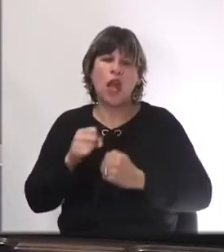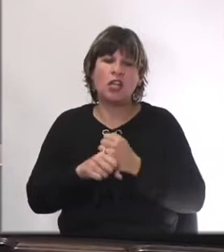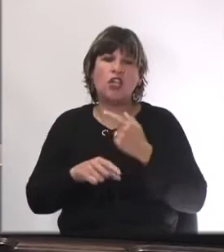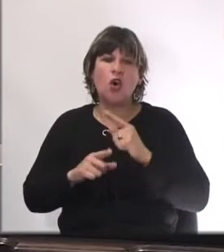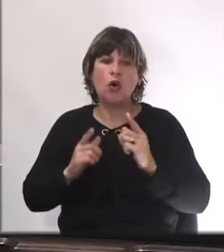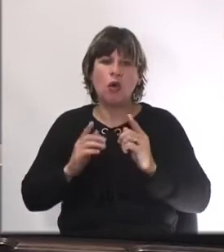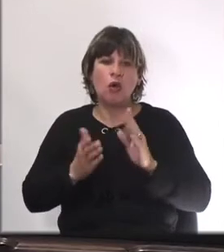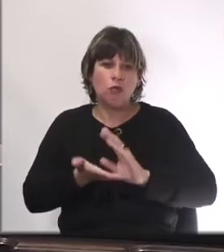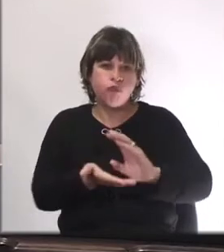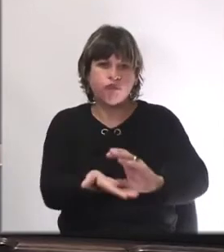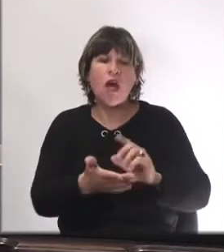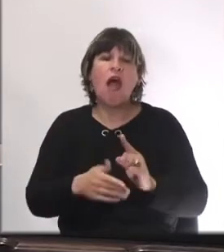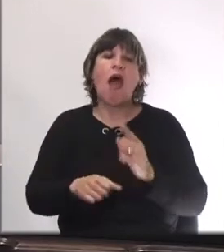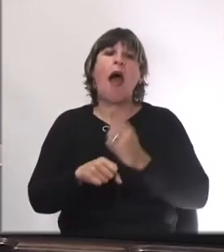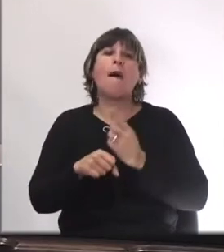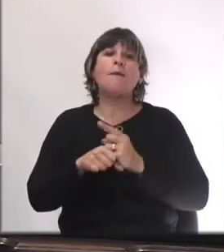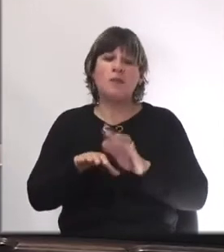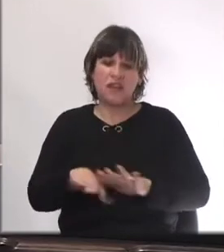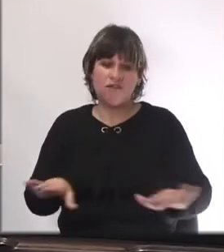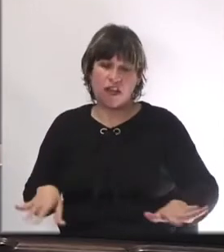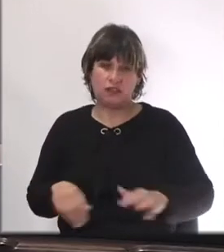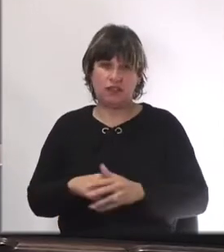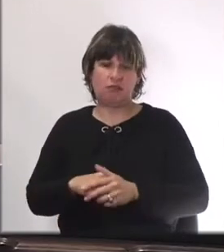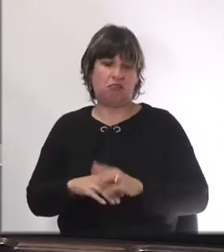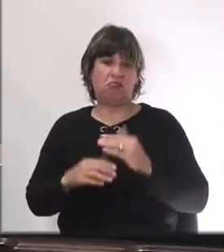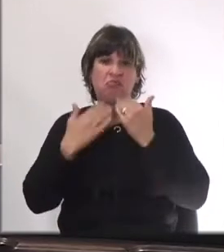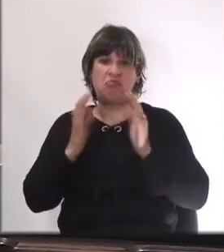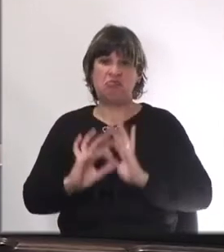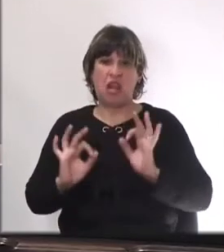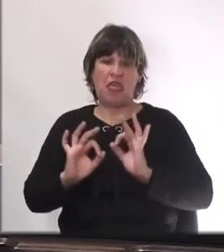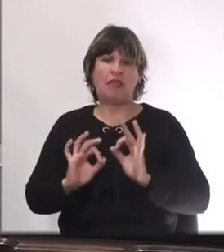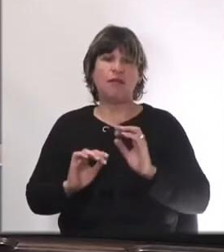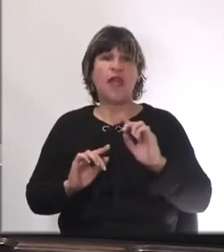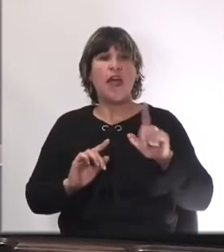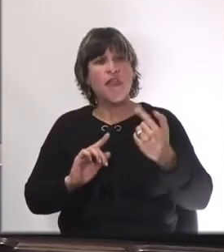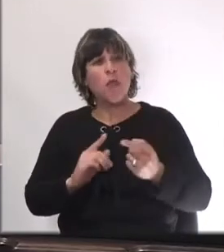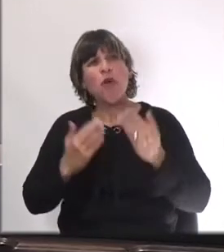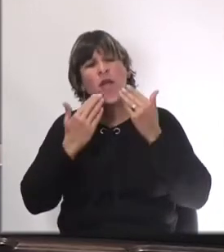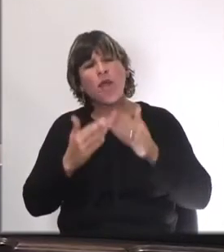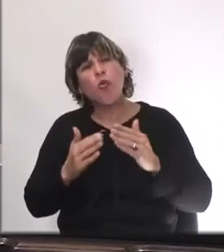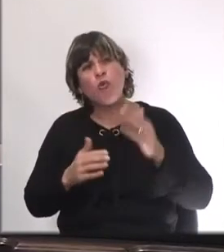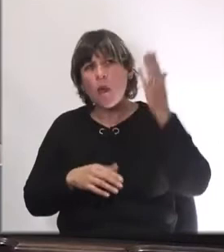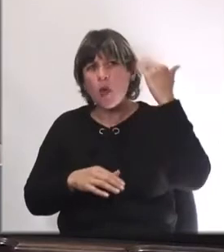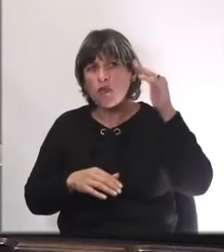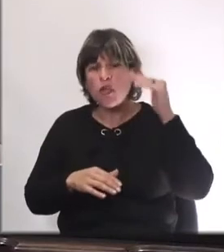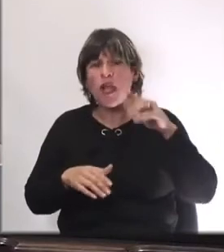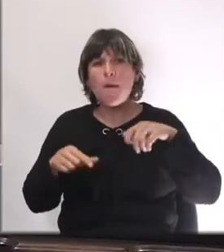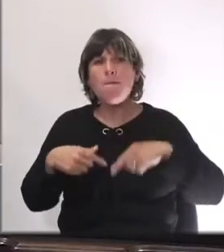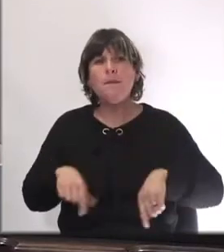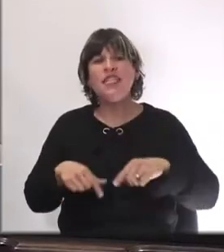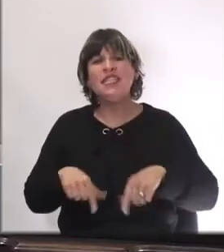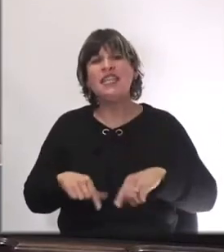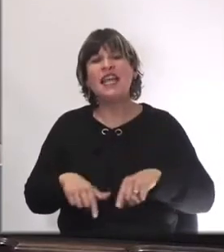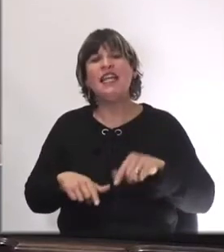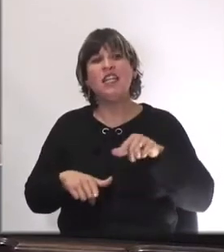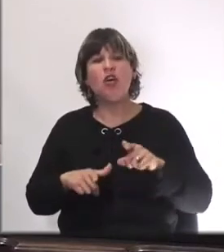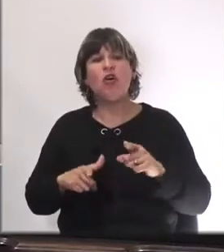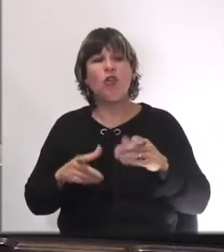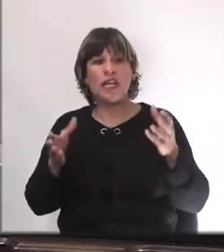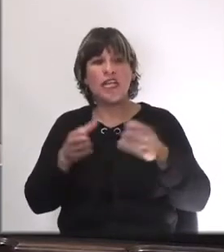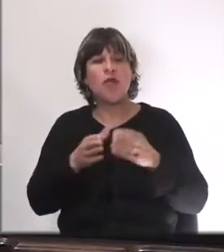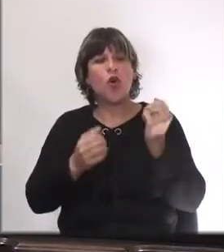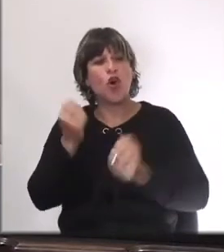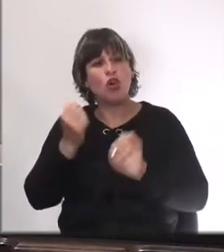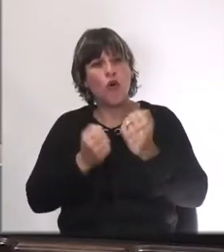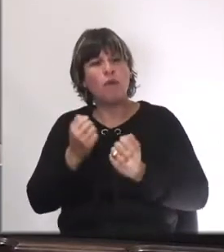infancia. Y no sabíamos más nada. Cuando le preguntamos a las autoridades del Ministerio del Equipo